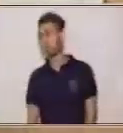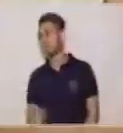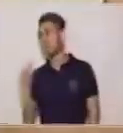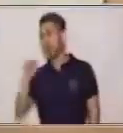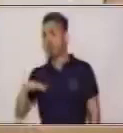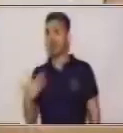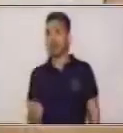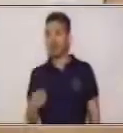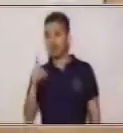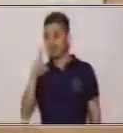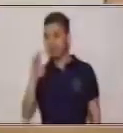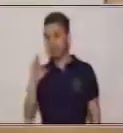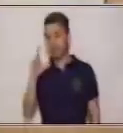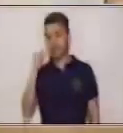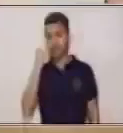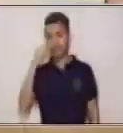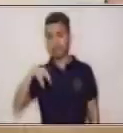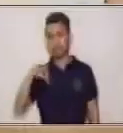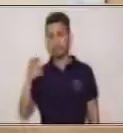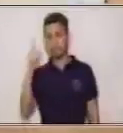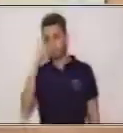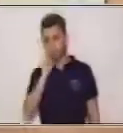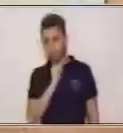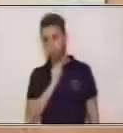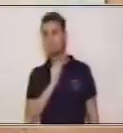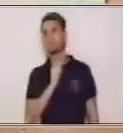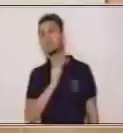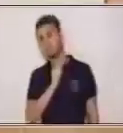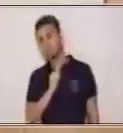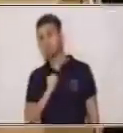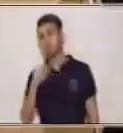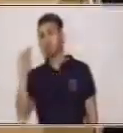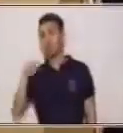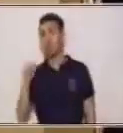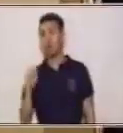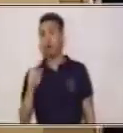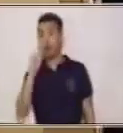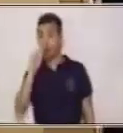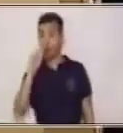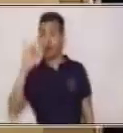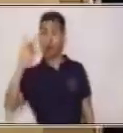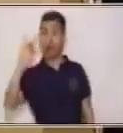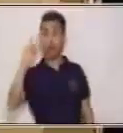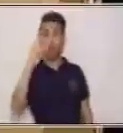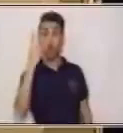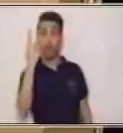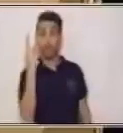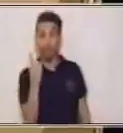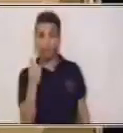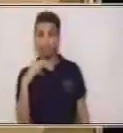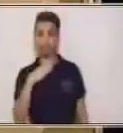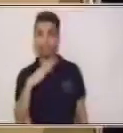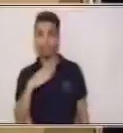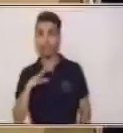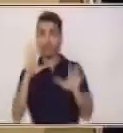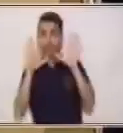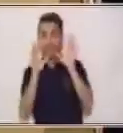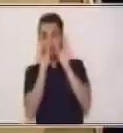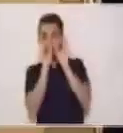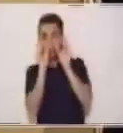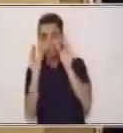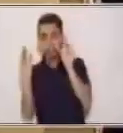Décimos. Una unidad entonces está formada por 10